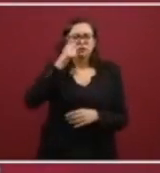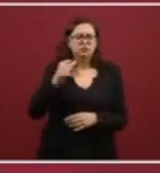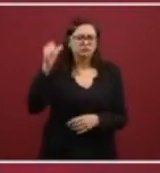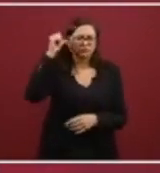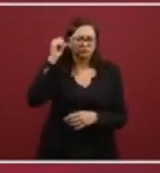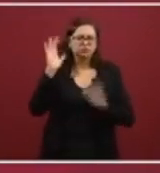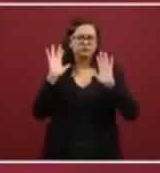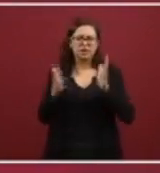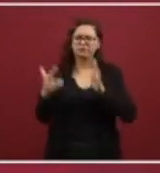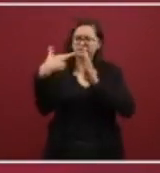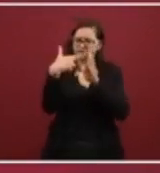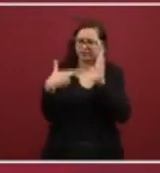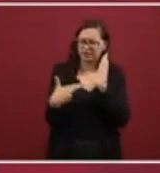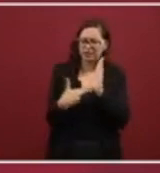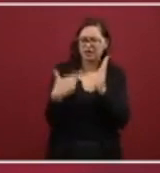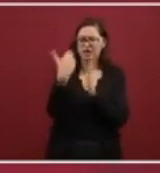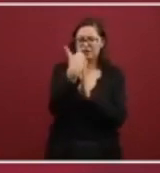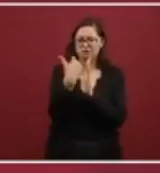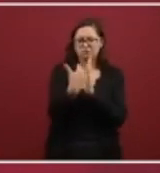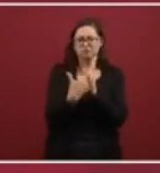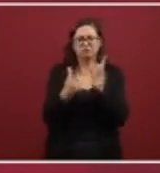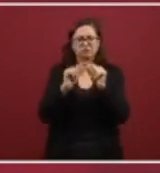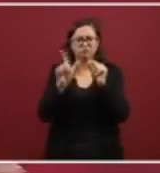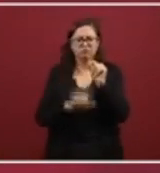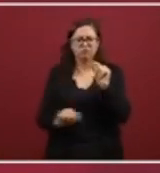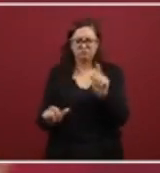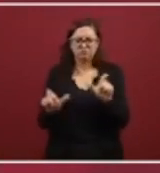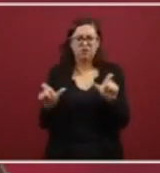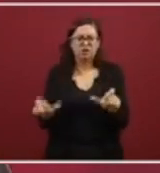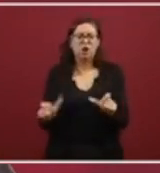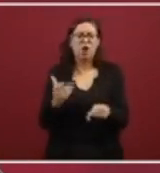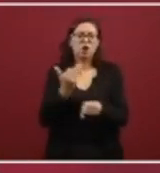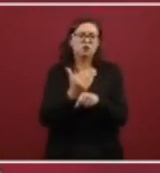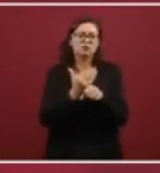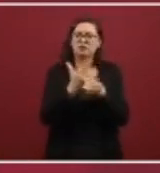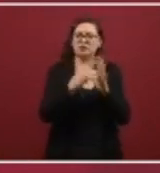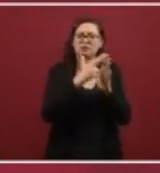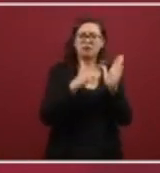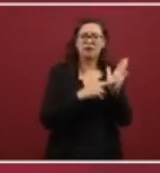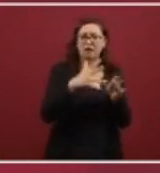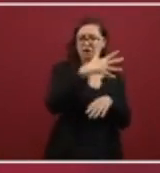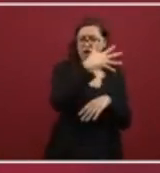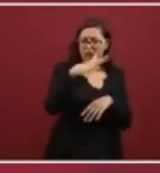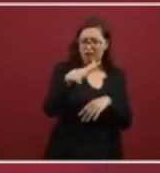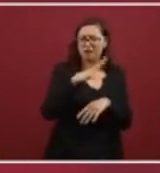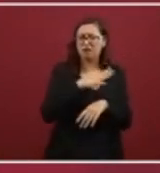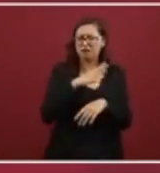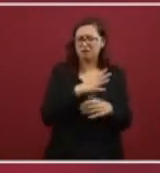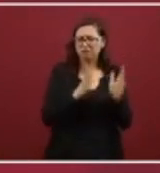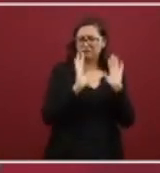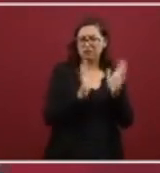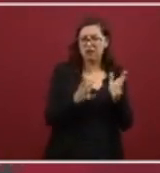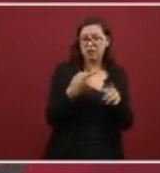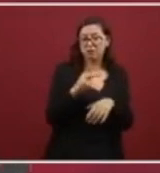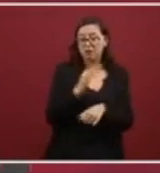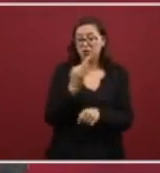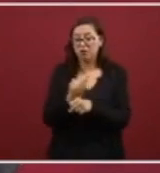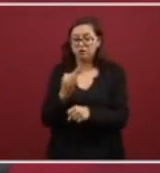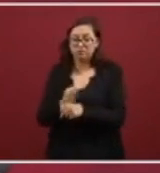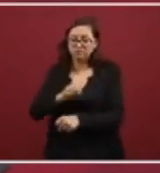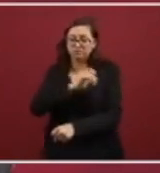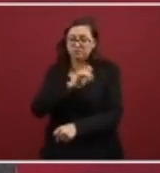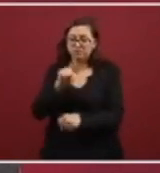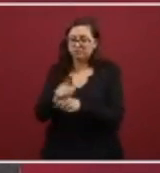haberlo. Necesariamente estamos en eso. Hay un protocolo general, pero estamos haciendo uno para este operativo en particular.